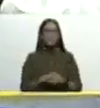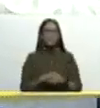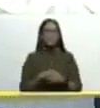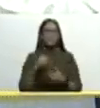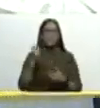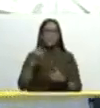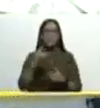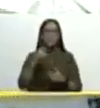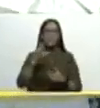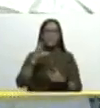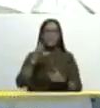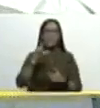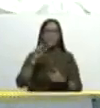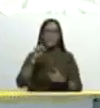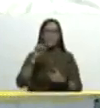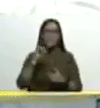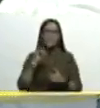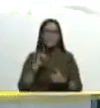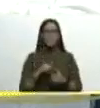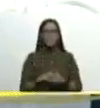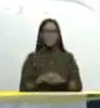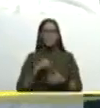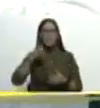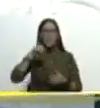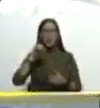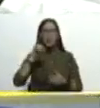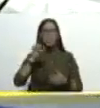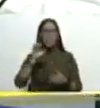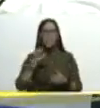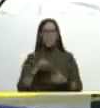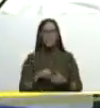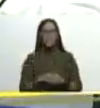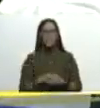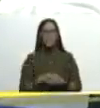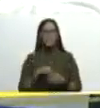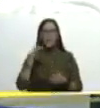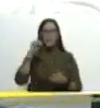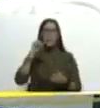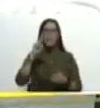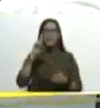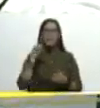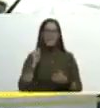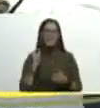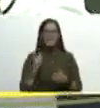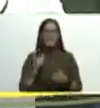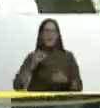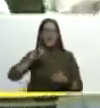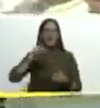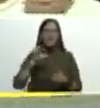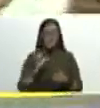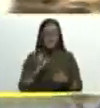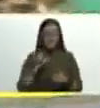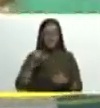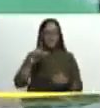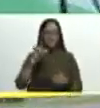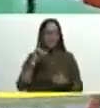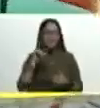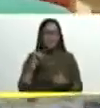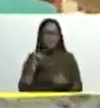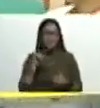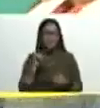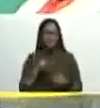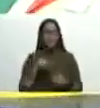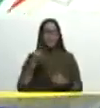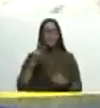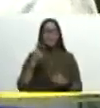Lady. José y Lady. Y por allá está María. María, José y Lady.